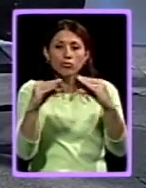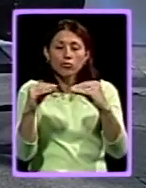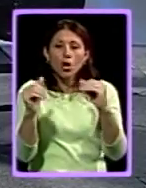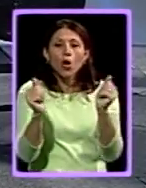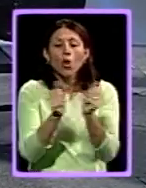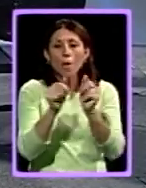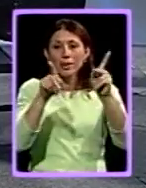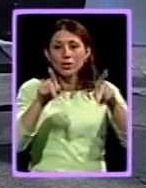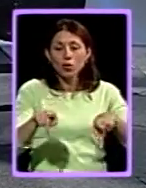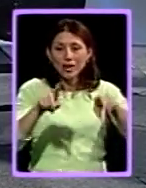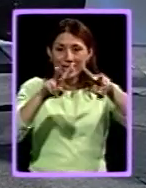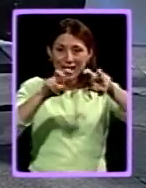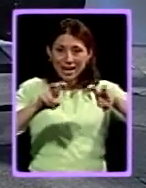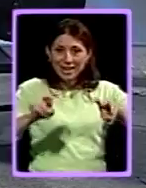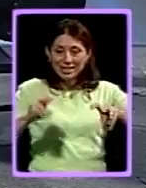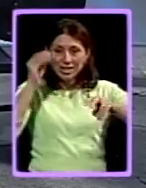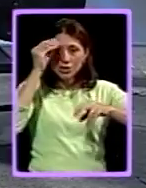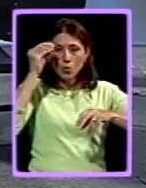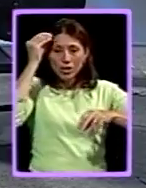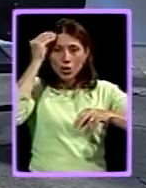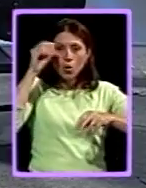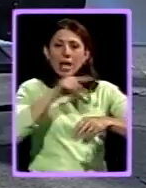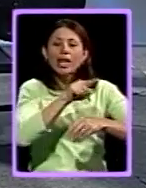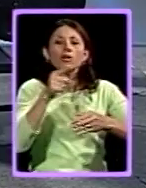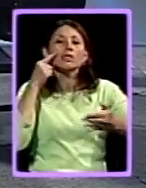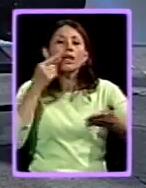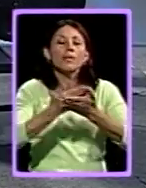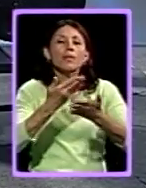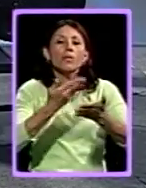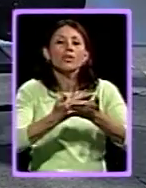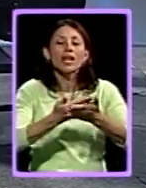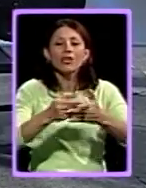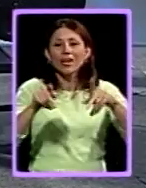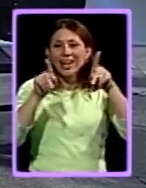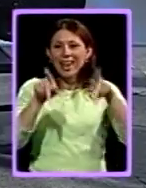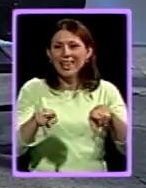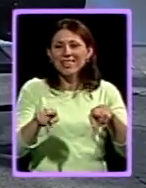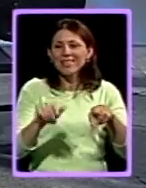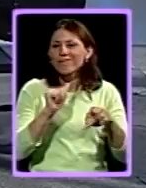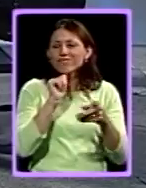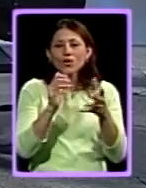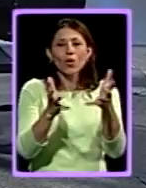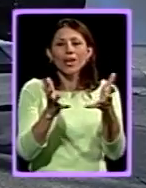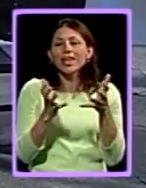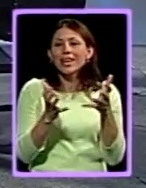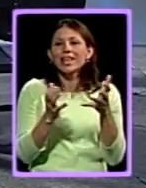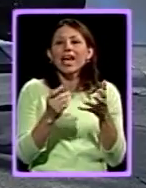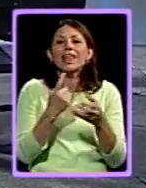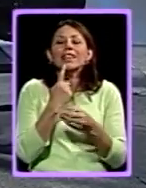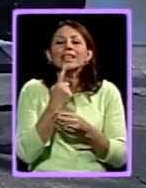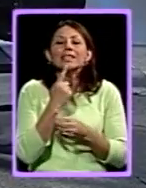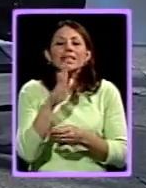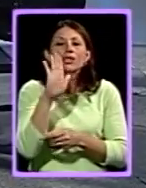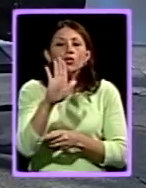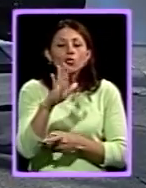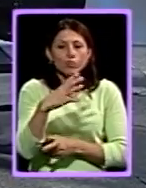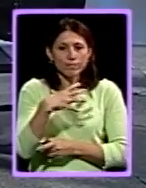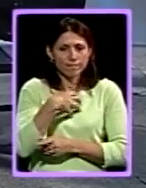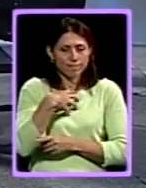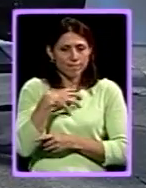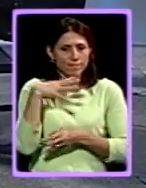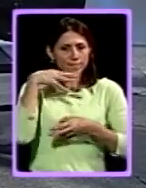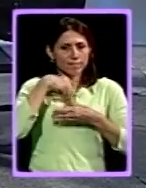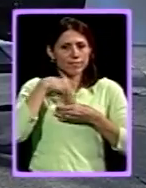estaba mencionando que la gente estaba renuente a manifestarse de una manera superior a lo que